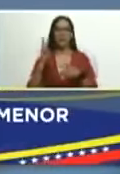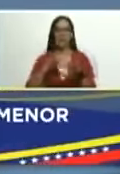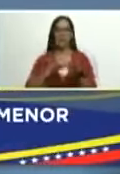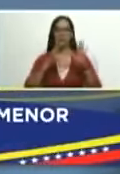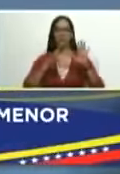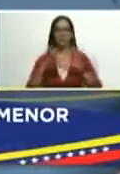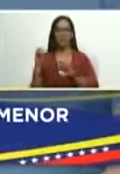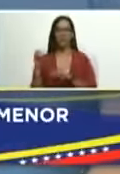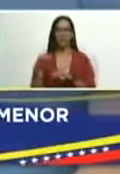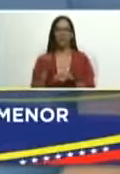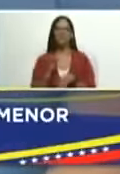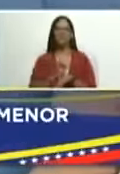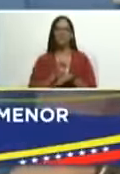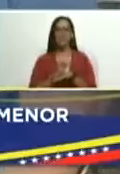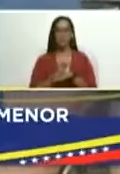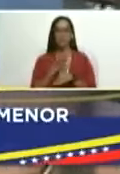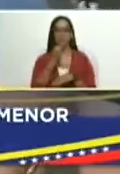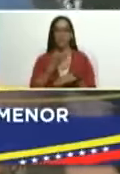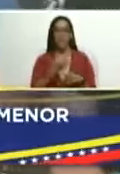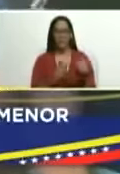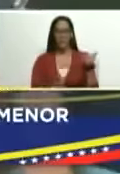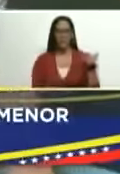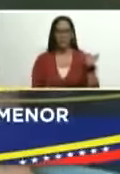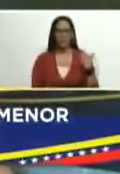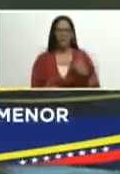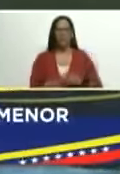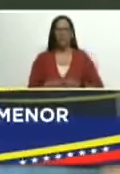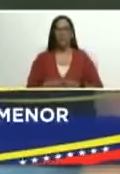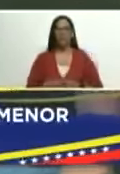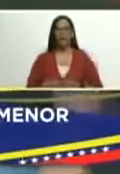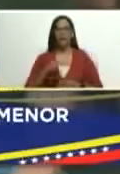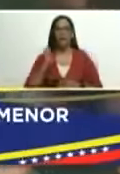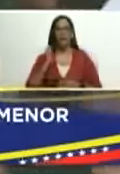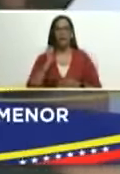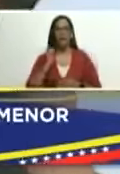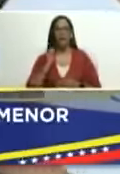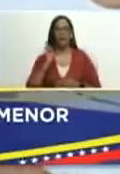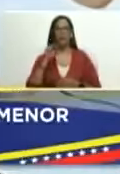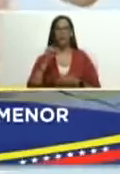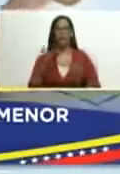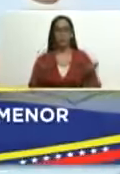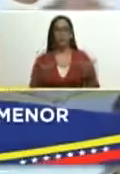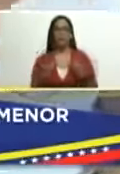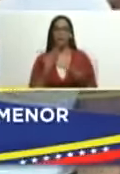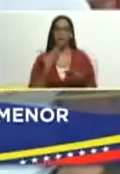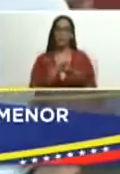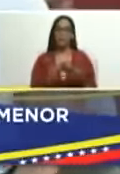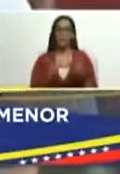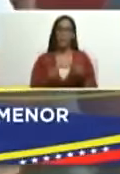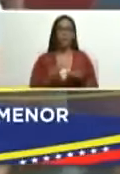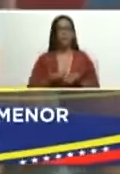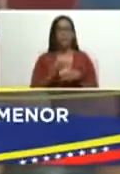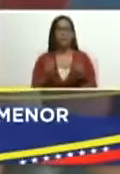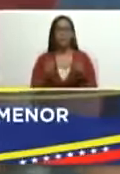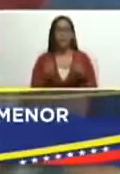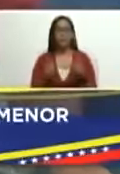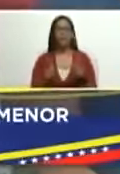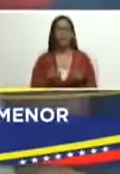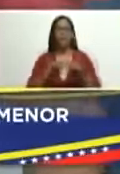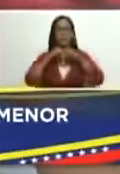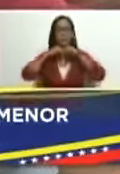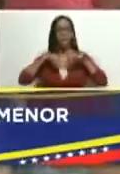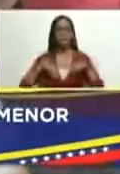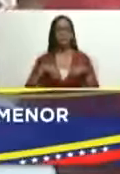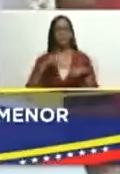2.800 iglesias. Bueno, presidente, esta tarea que usted nos ha puesto se la agradecemos mucho, porque son muchas las bendiciones